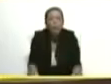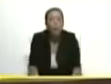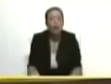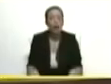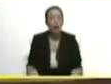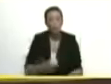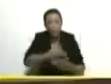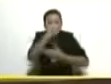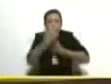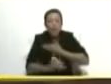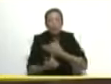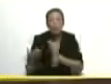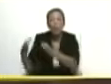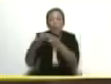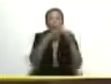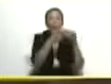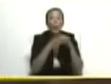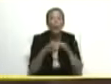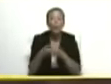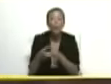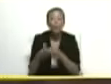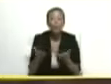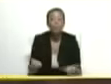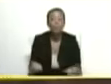en un proyecto colectivo.